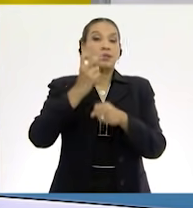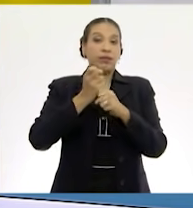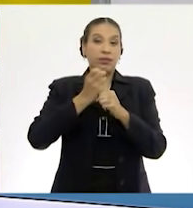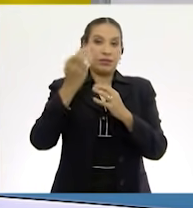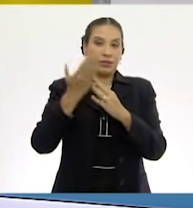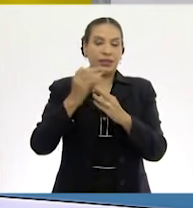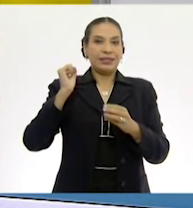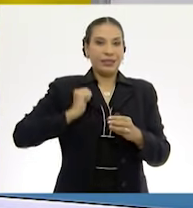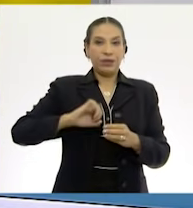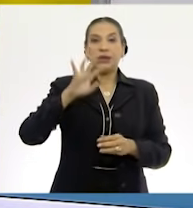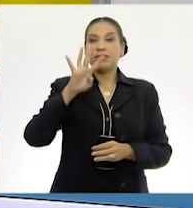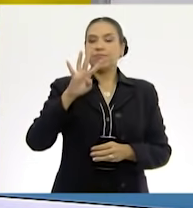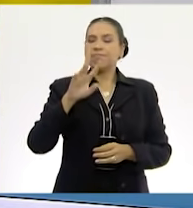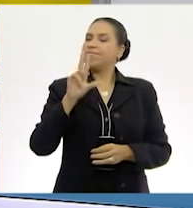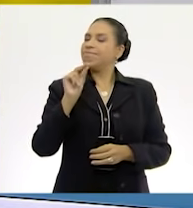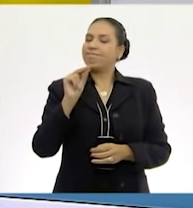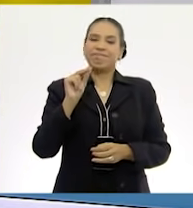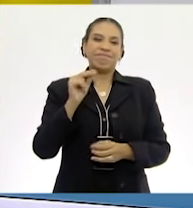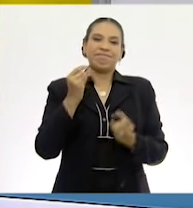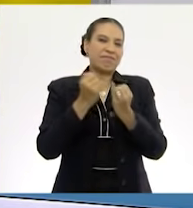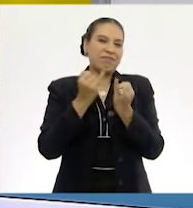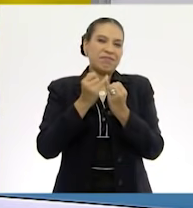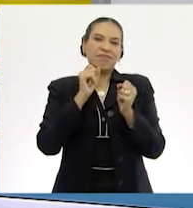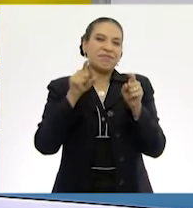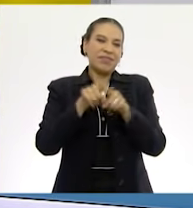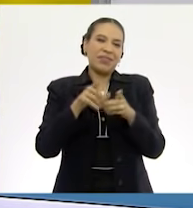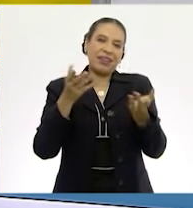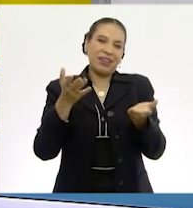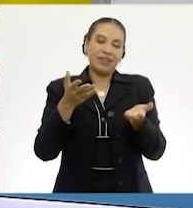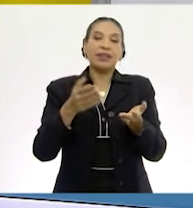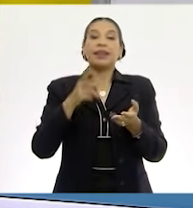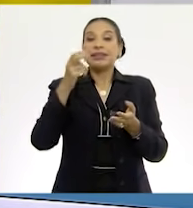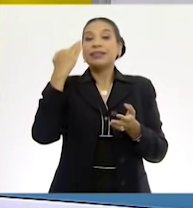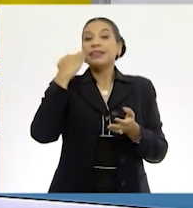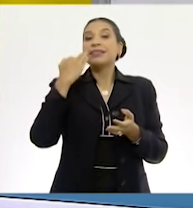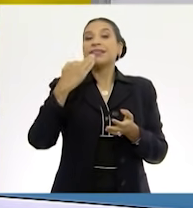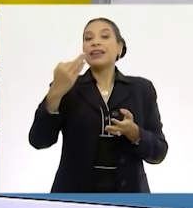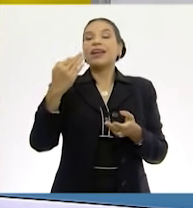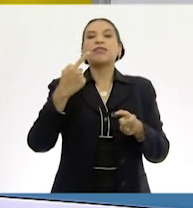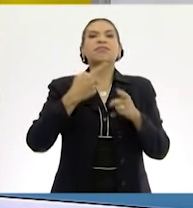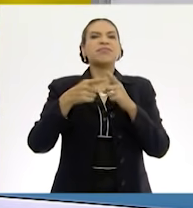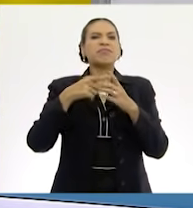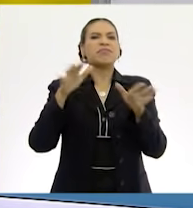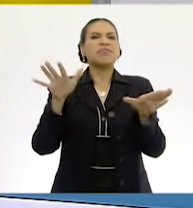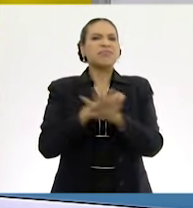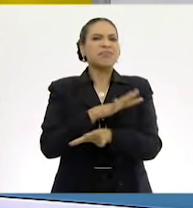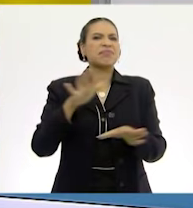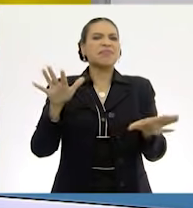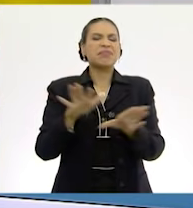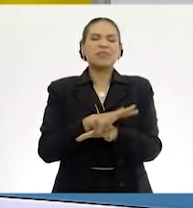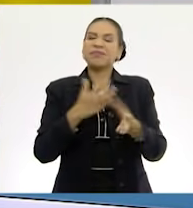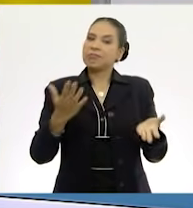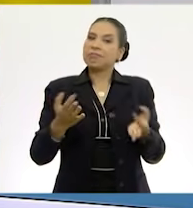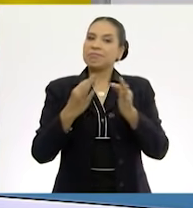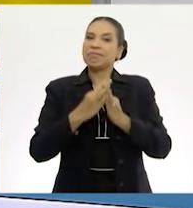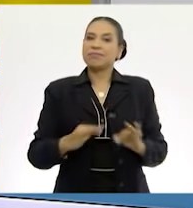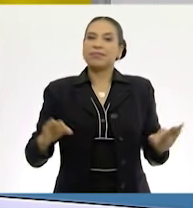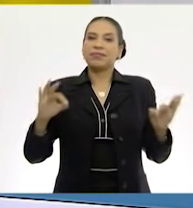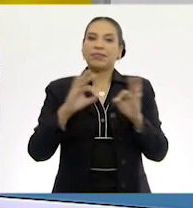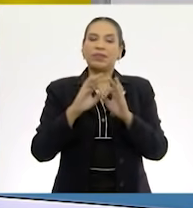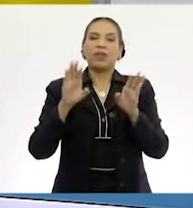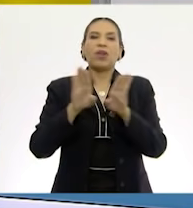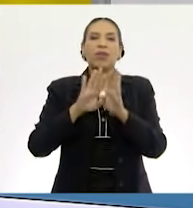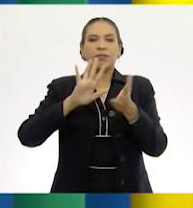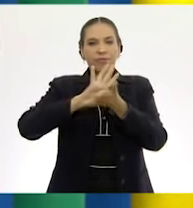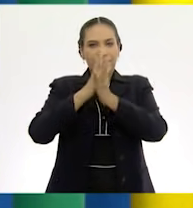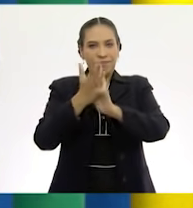mitad del siglo XIX no fue la excepción. Durante este periodo ocurrieron una serie de procesos importantísimos que le dieron un nuevo rumbo a